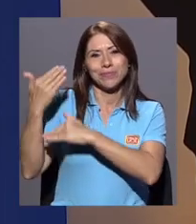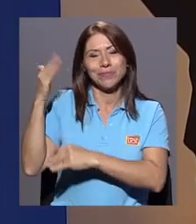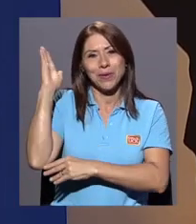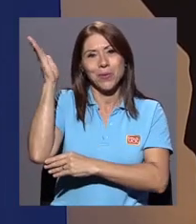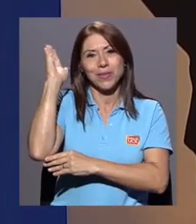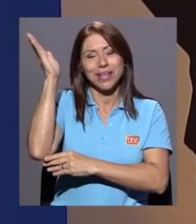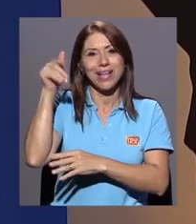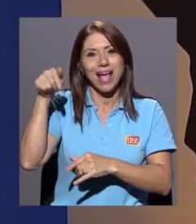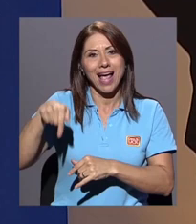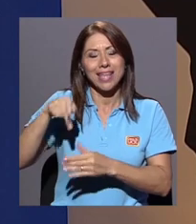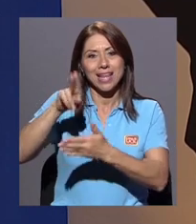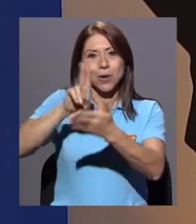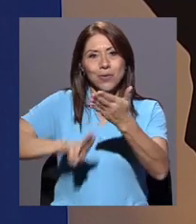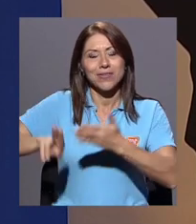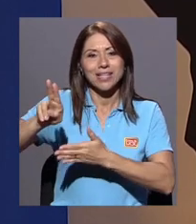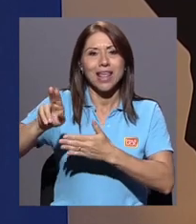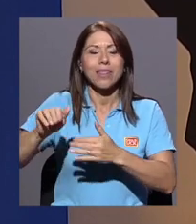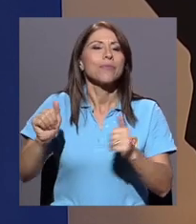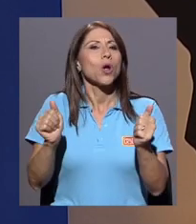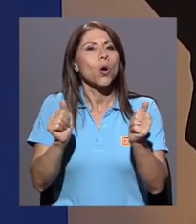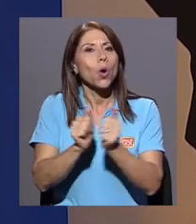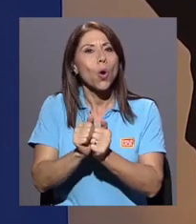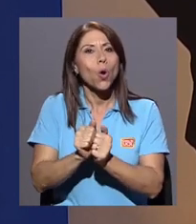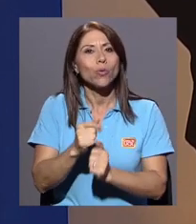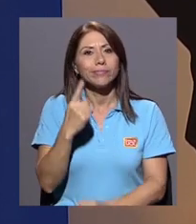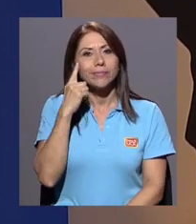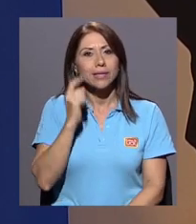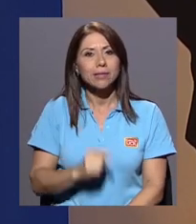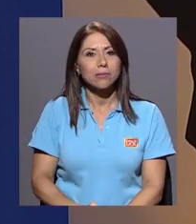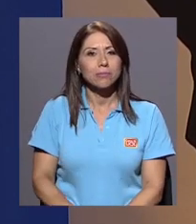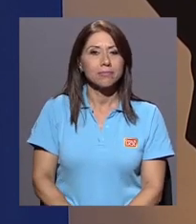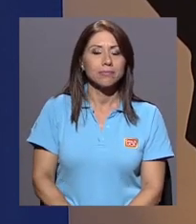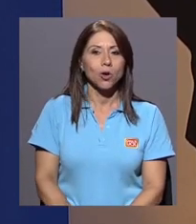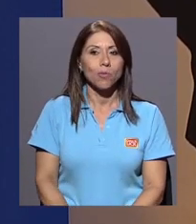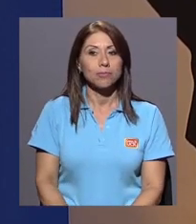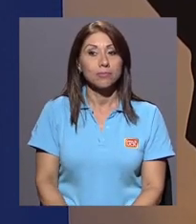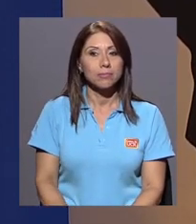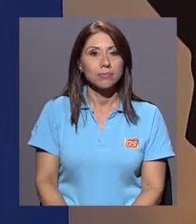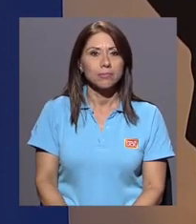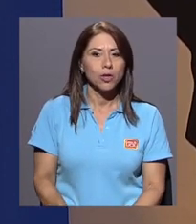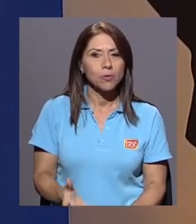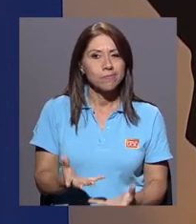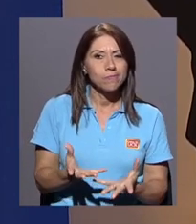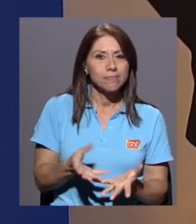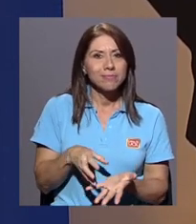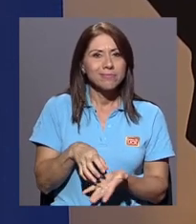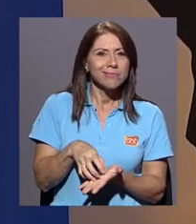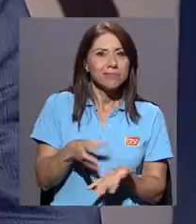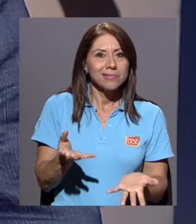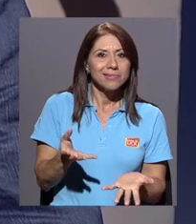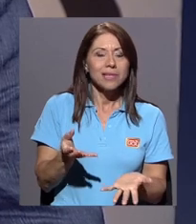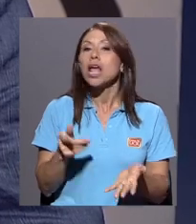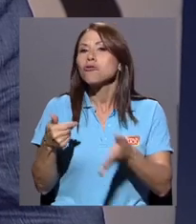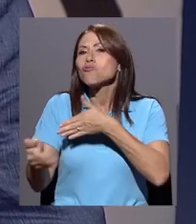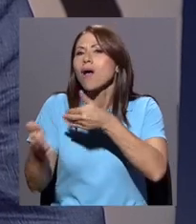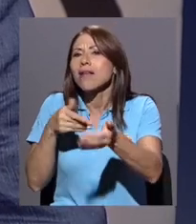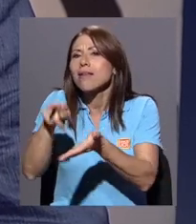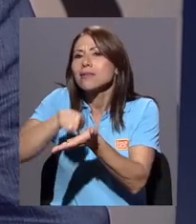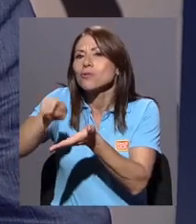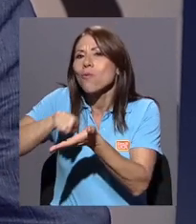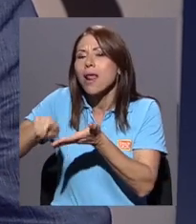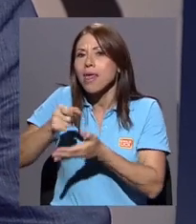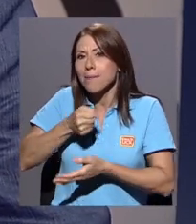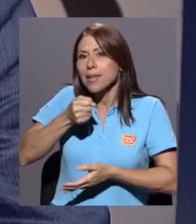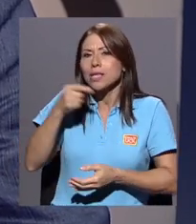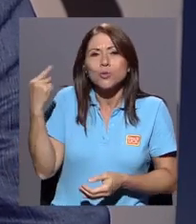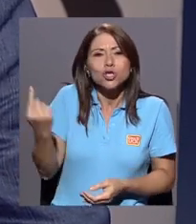en la universidad, con el ceño arriba, con la... Sí. Pero eso es lo que en cualquier escuela de periodismo lo